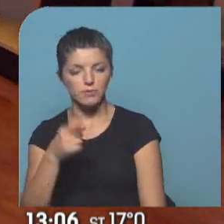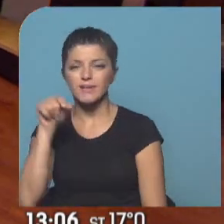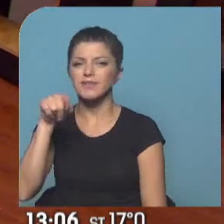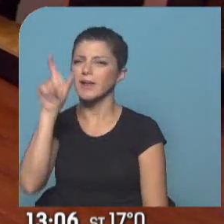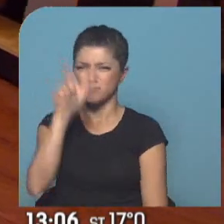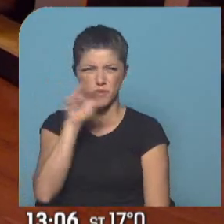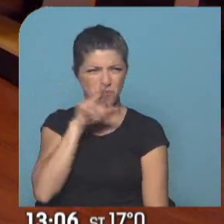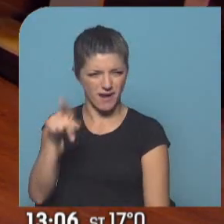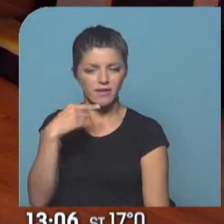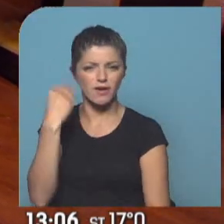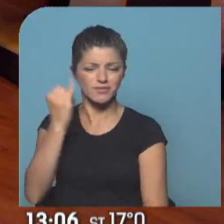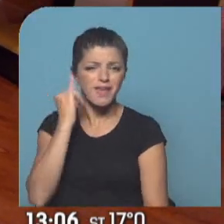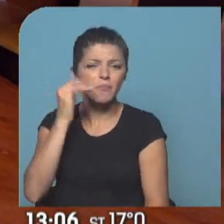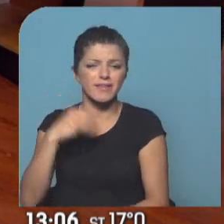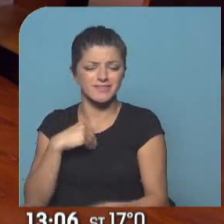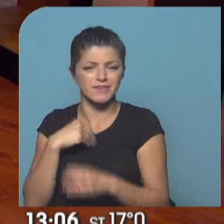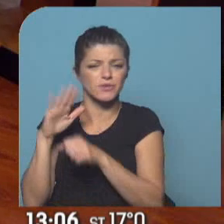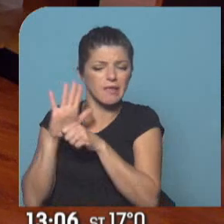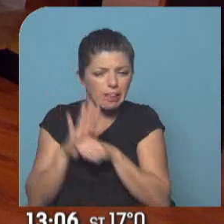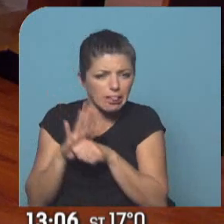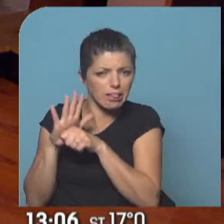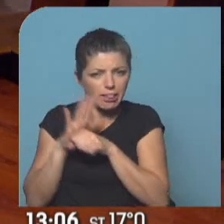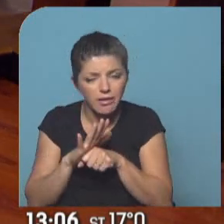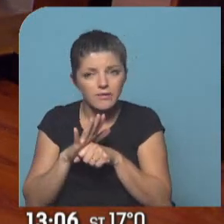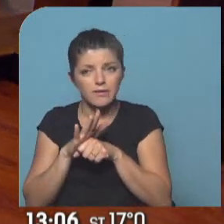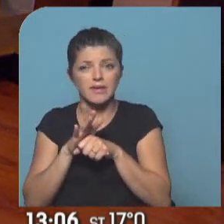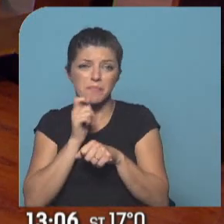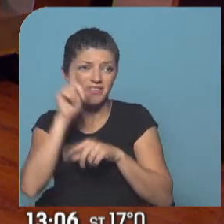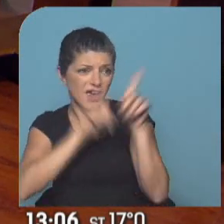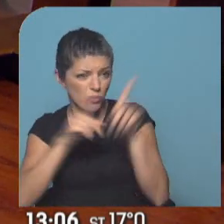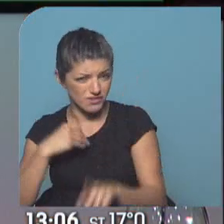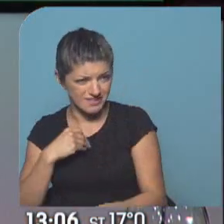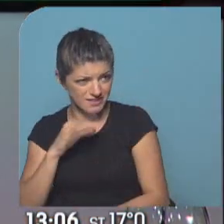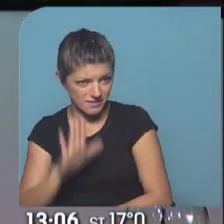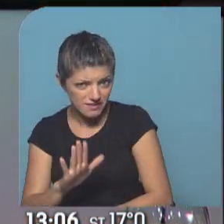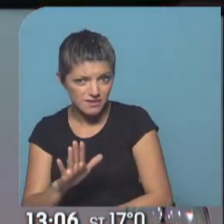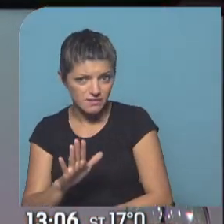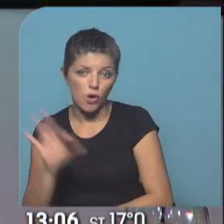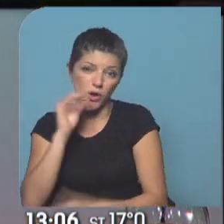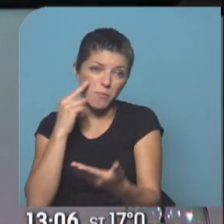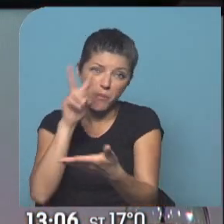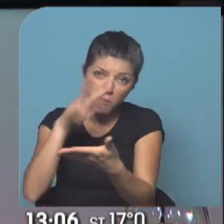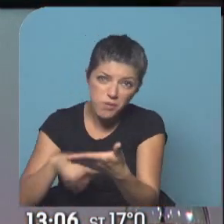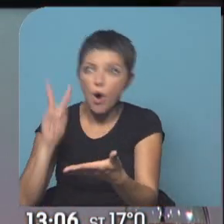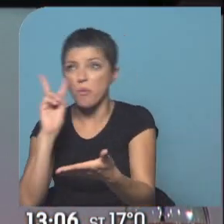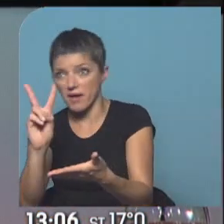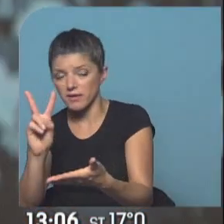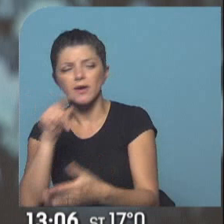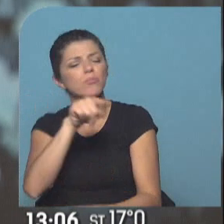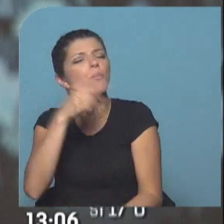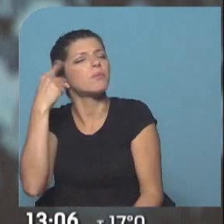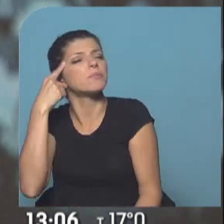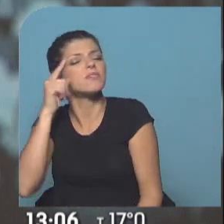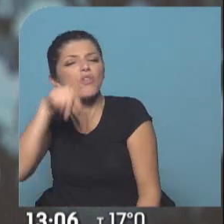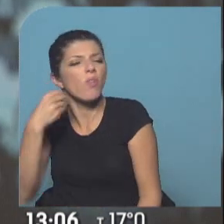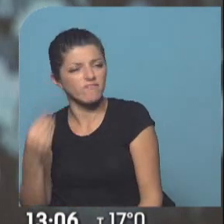que parece, digamos, que parece transpirar los catalanes, por lo menos en los testimonios que uno ve y lo que uno lee, ¿a qué lo adjudicás, digamos, a